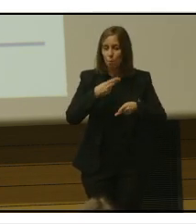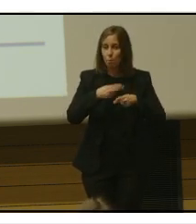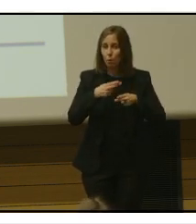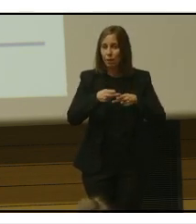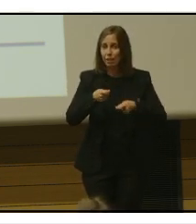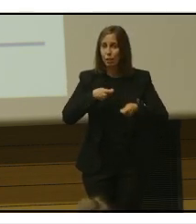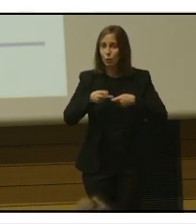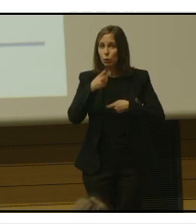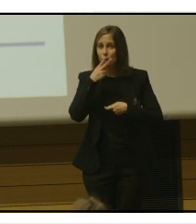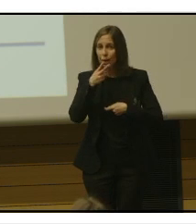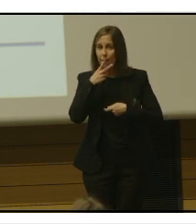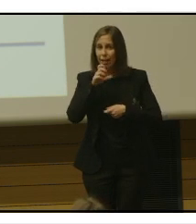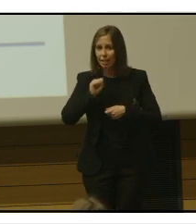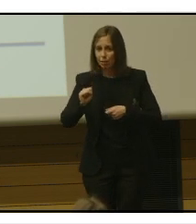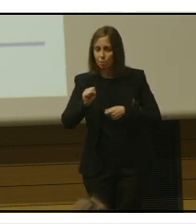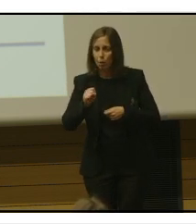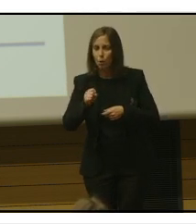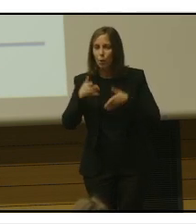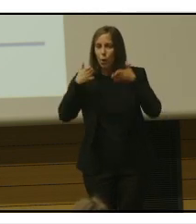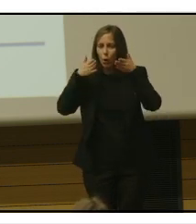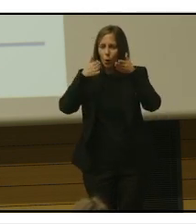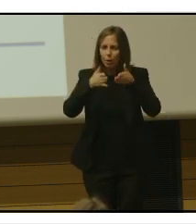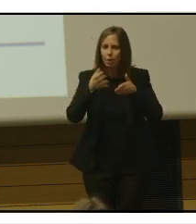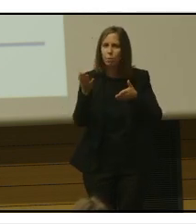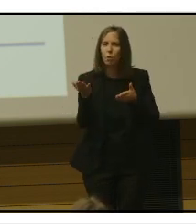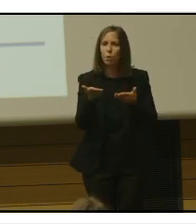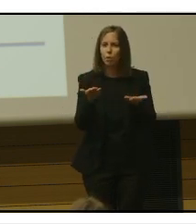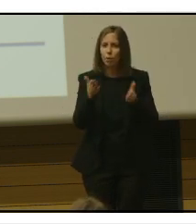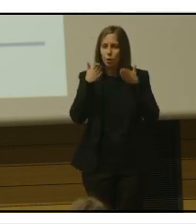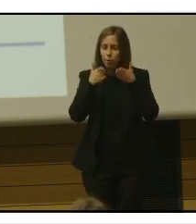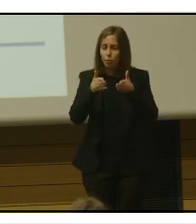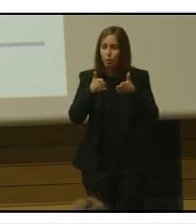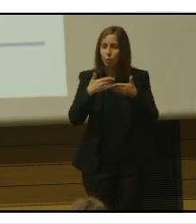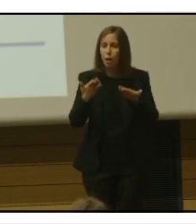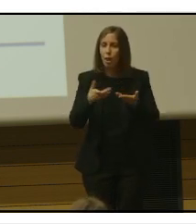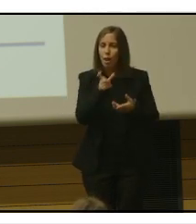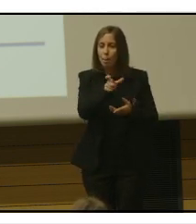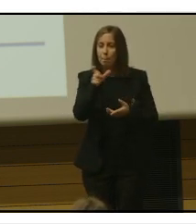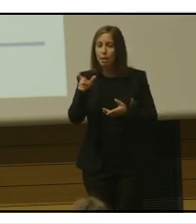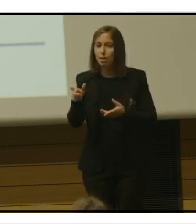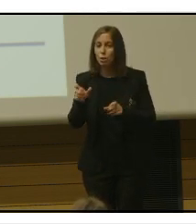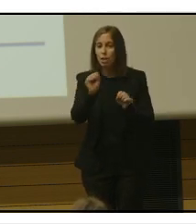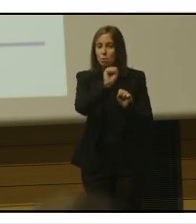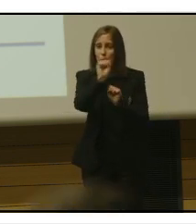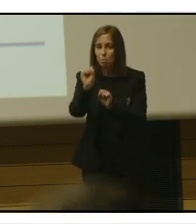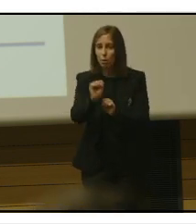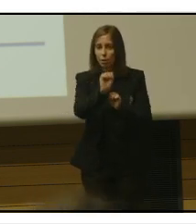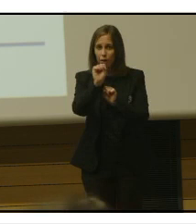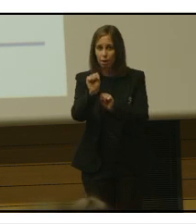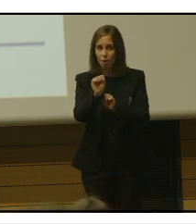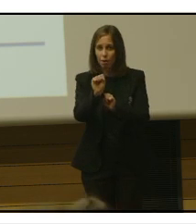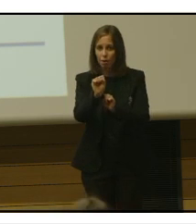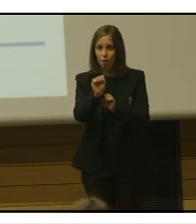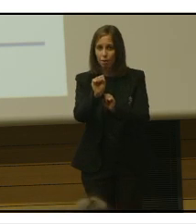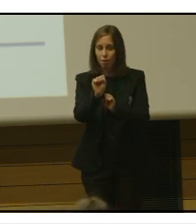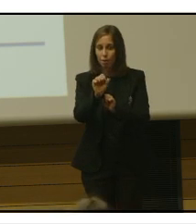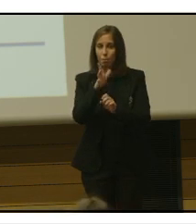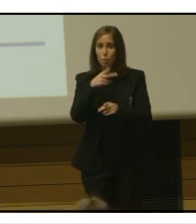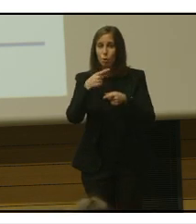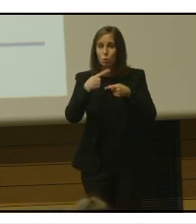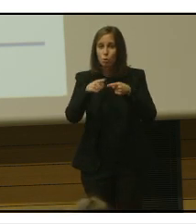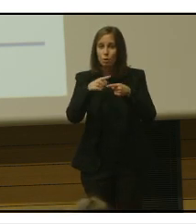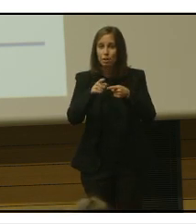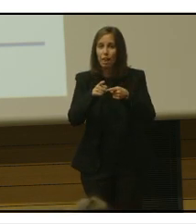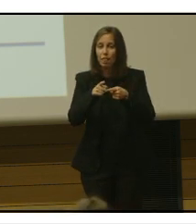tabaquismo orientadas a la protección poblacional frente, en ese momento, a una sustancia que causaba